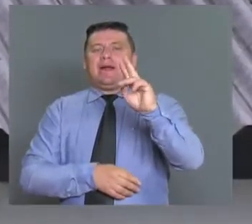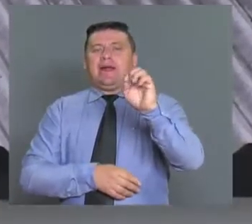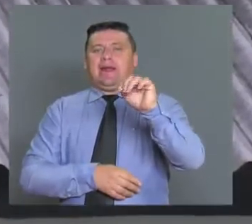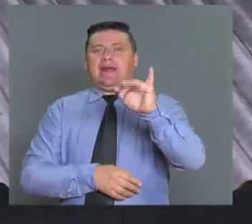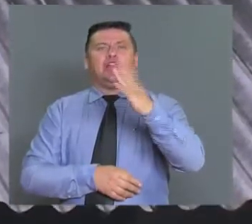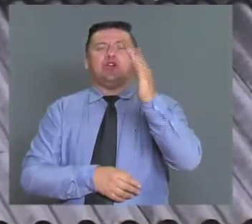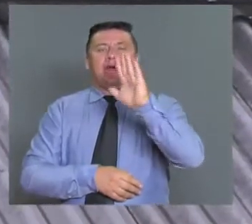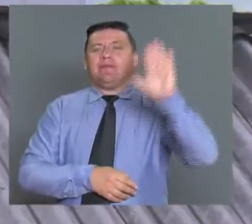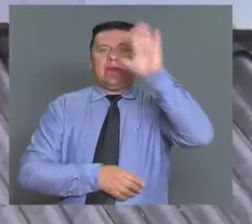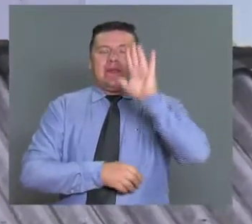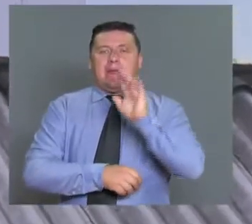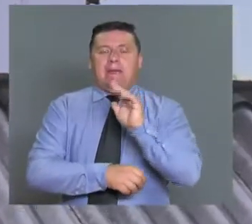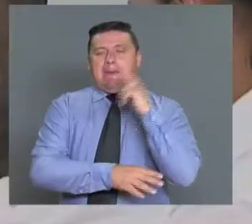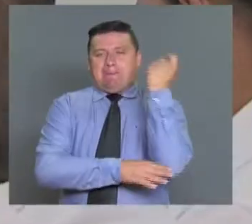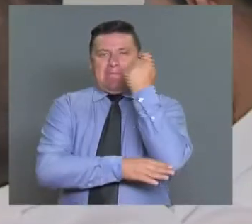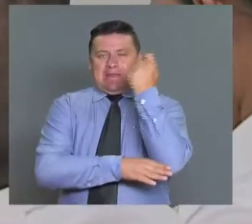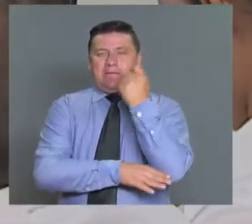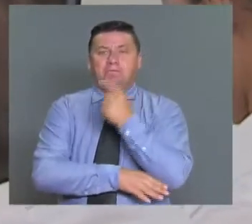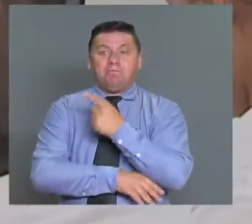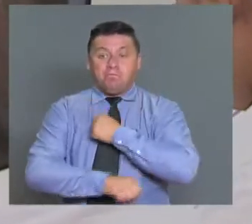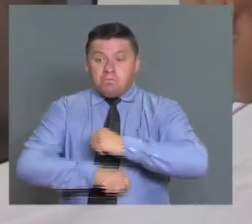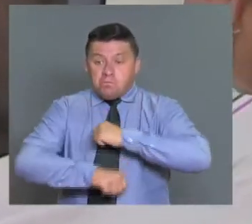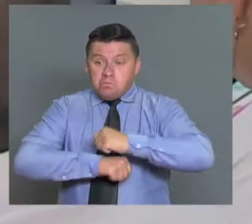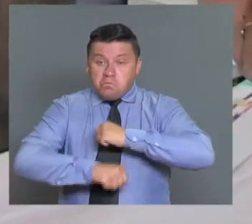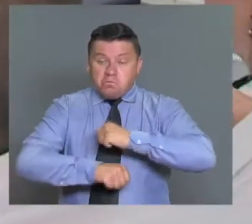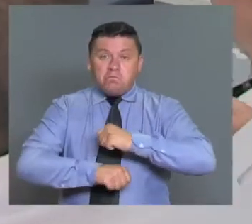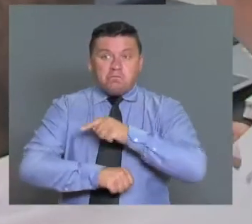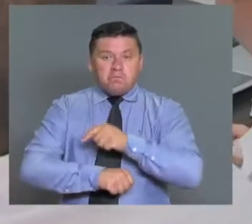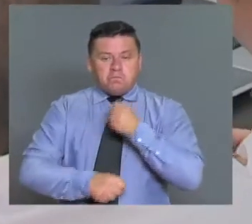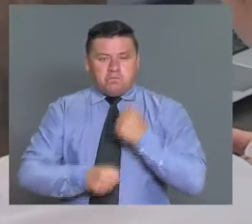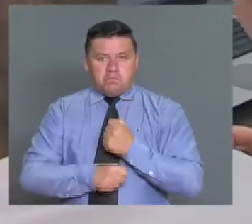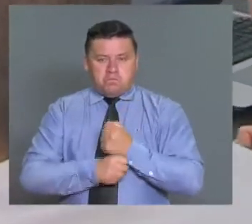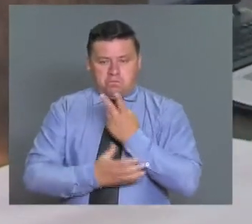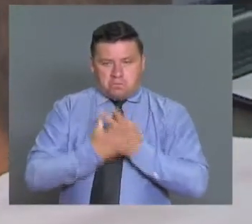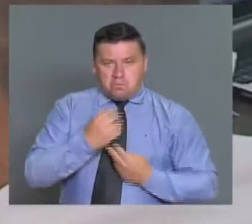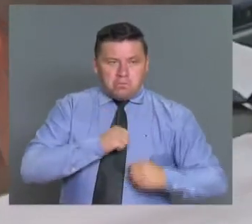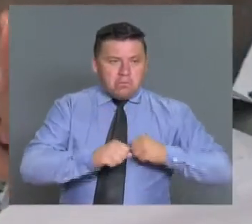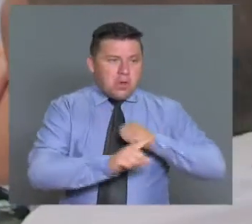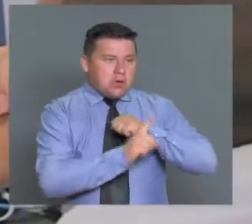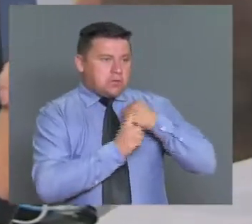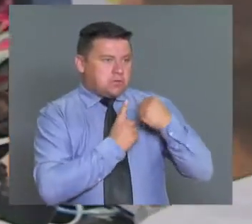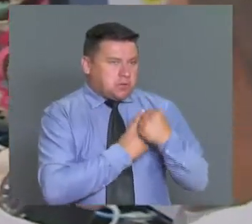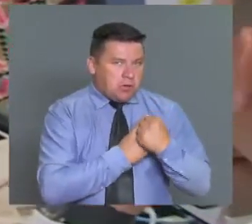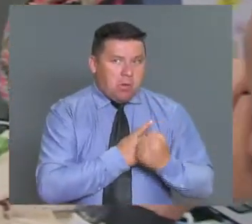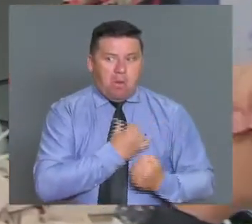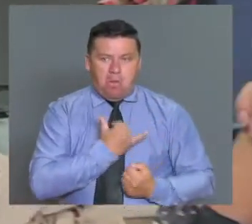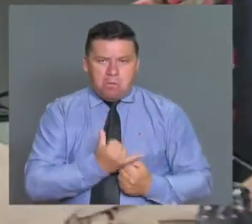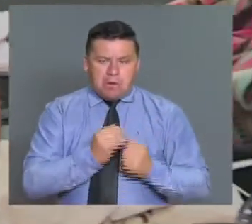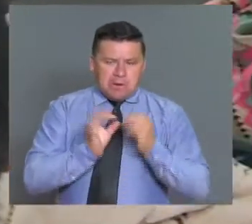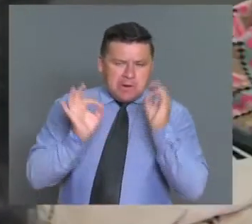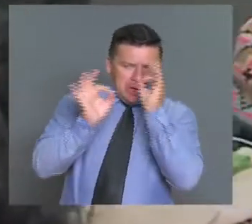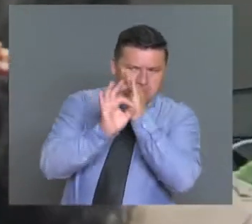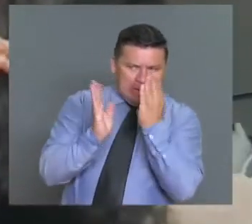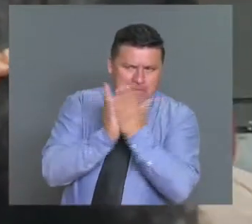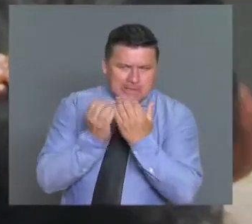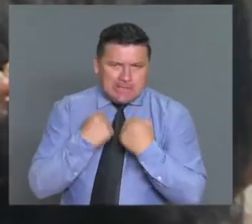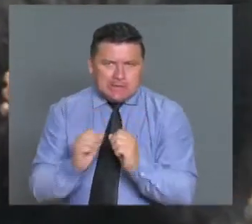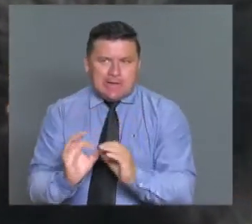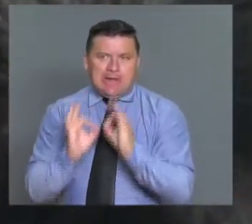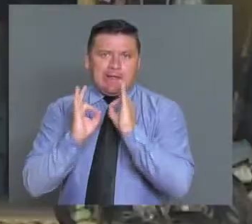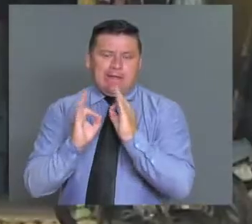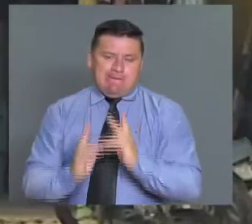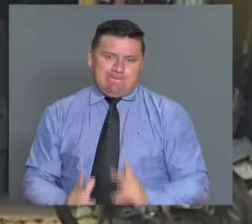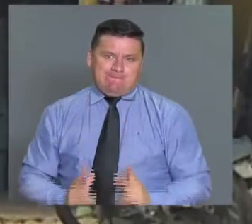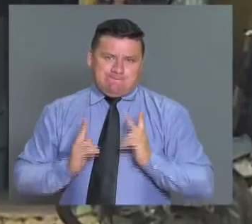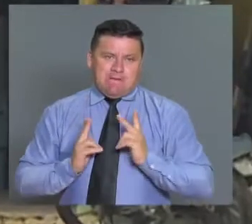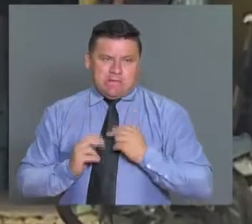departamento del Meta, donde complementa su oficio académico con su trabajo como gestora social. Desde allí, enfoca sus esfuerzos para mejorar la calidad de